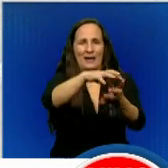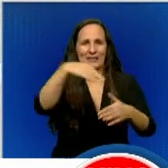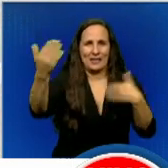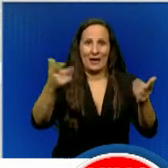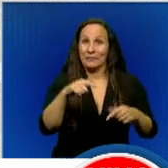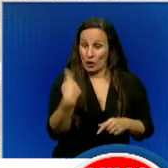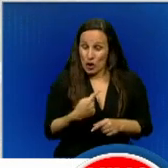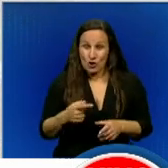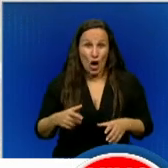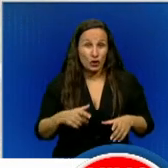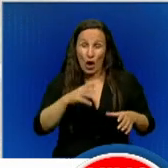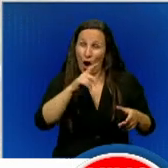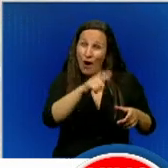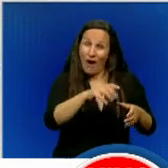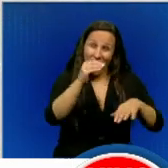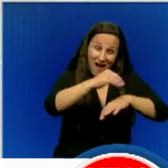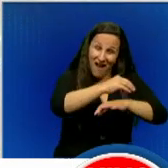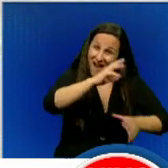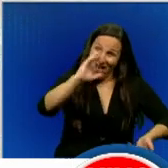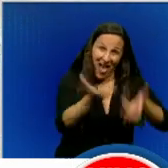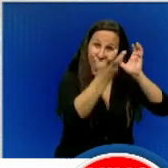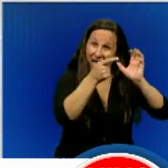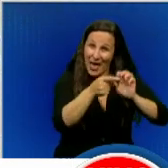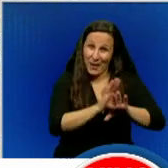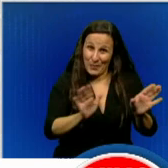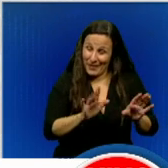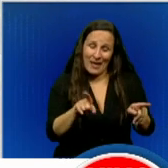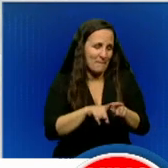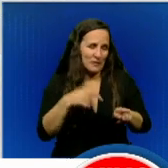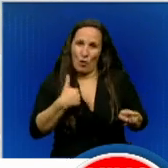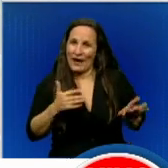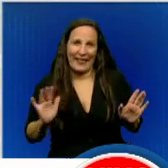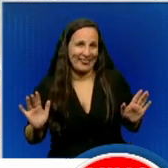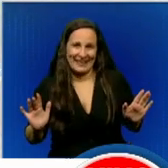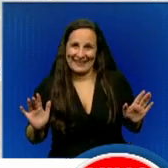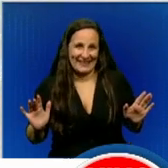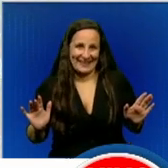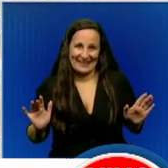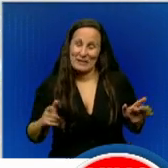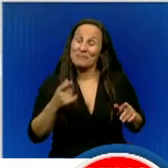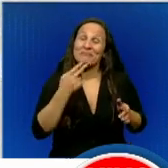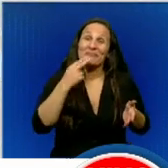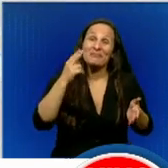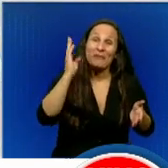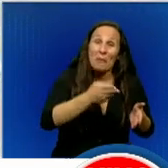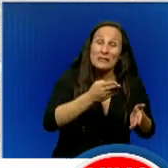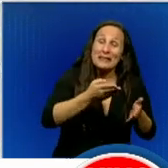rana hervida de la alegoría acres y te ojalá que este incremento de alícuota no sea el último hervor que